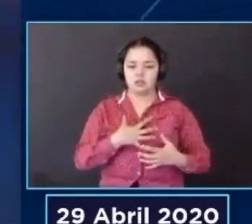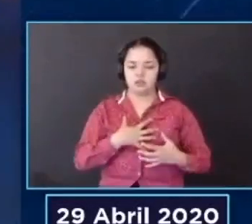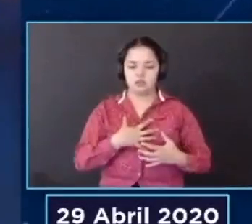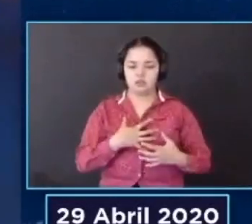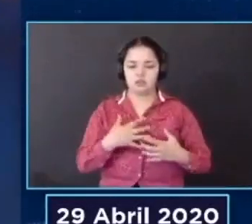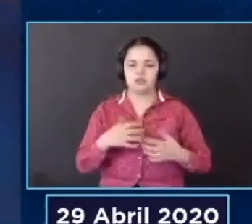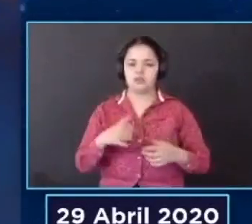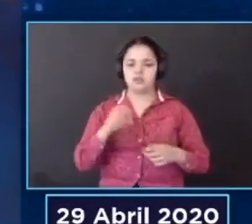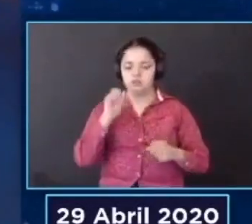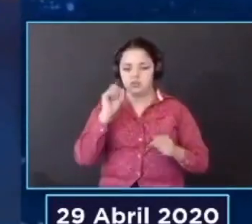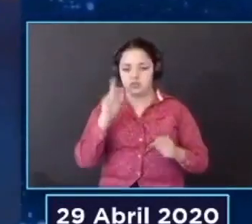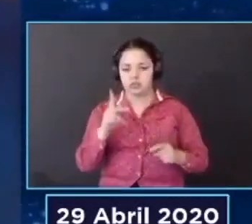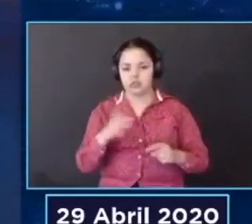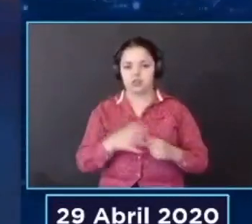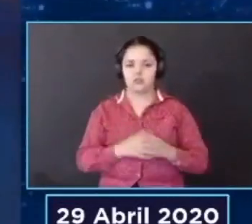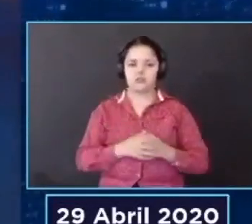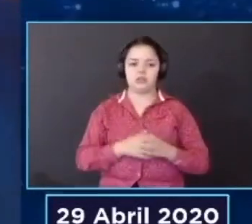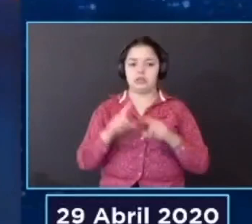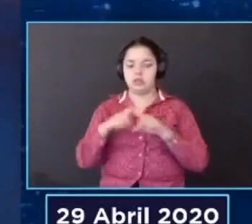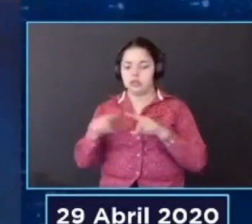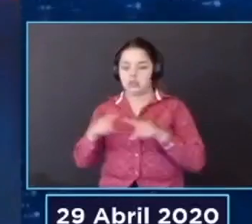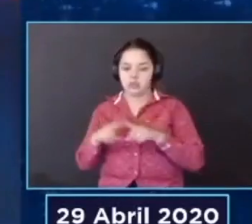muerto ayer.